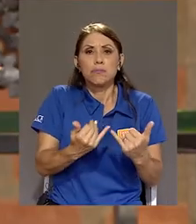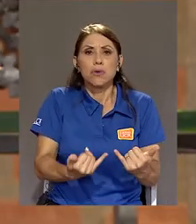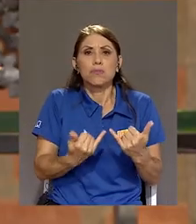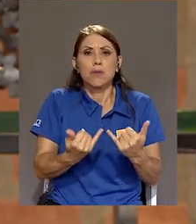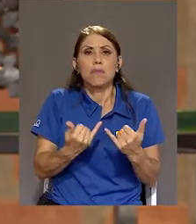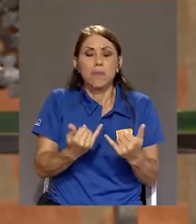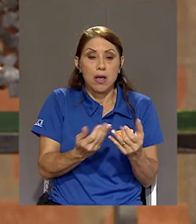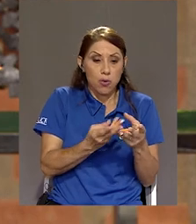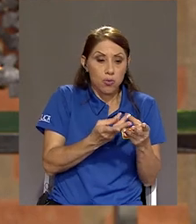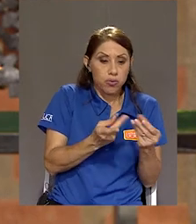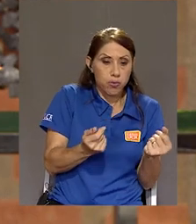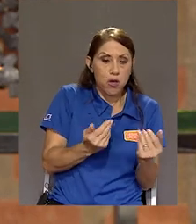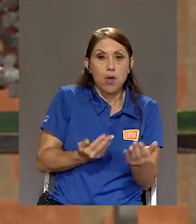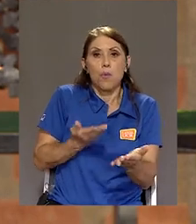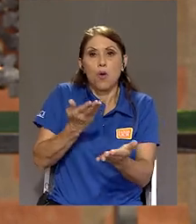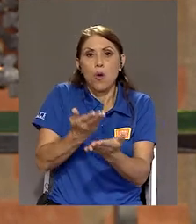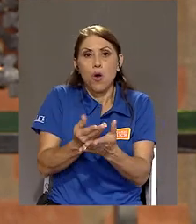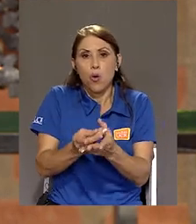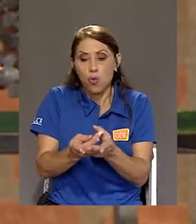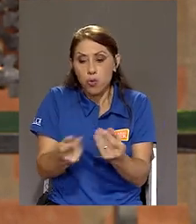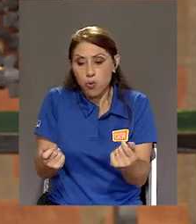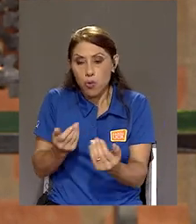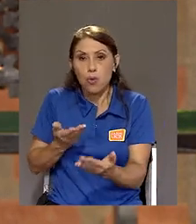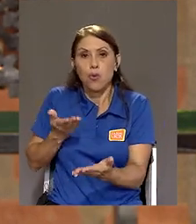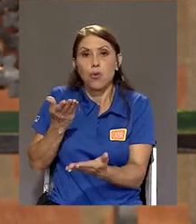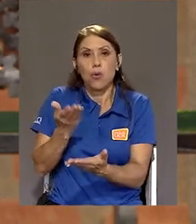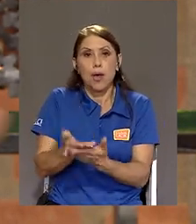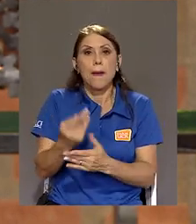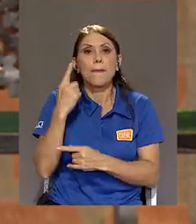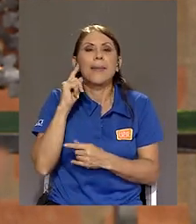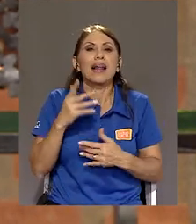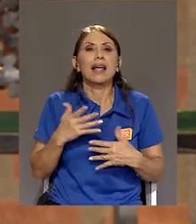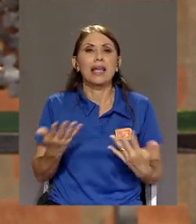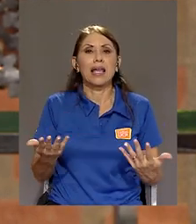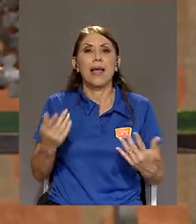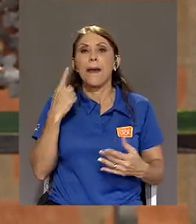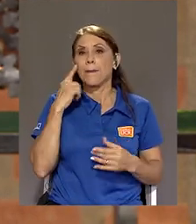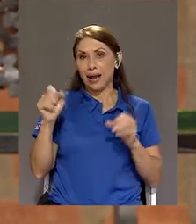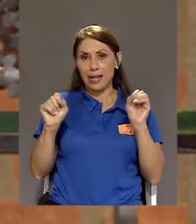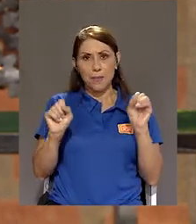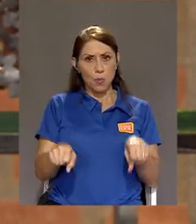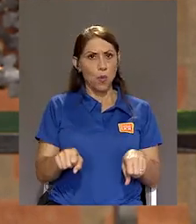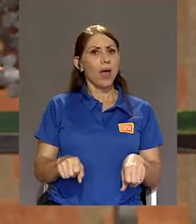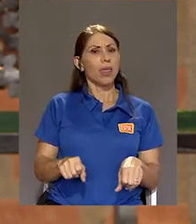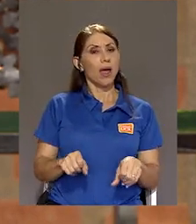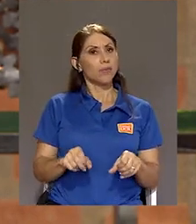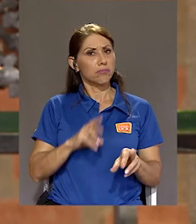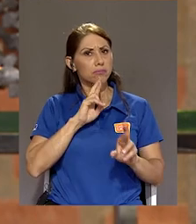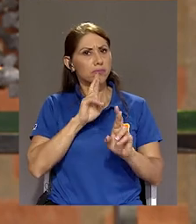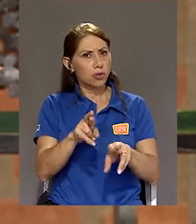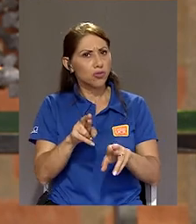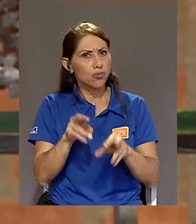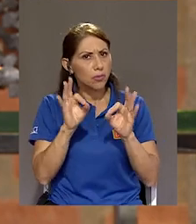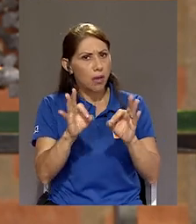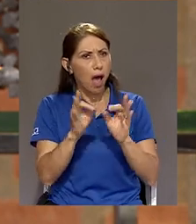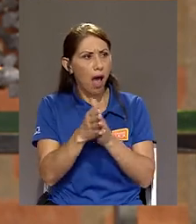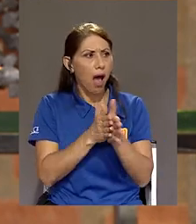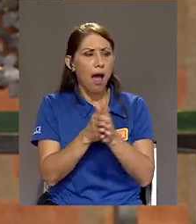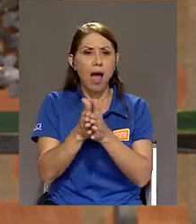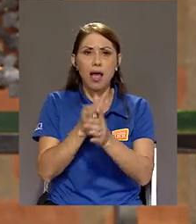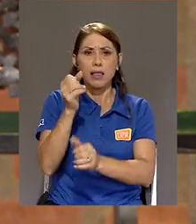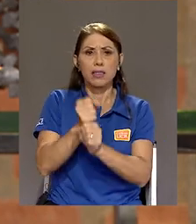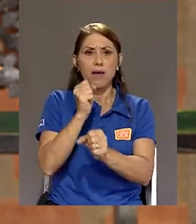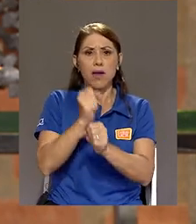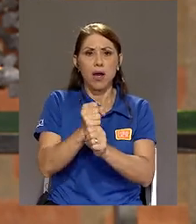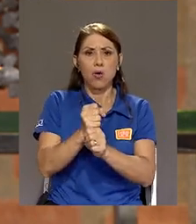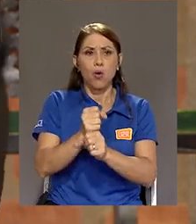y proponiendo de una vez lo vamos a ir canalizando para que pueda tener efectividad el trabajo y para que